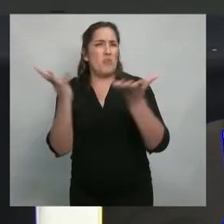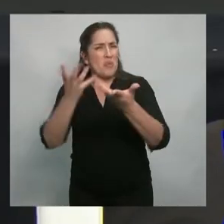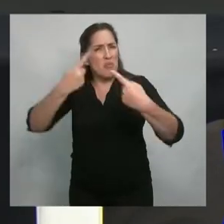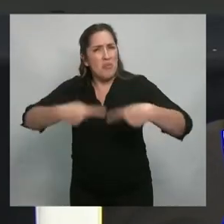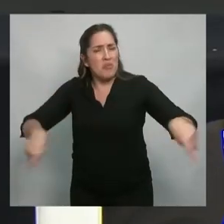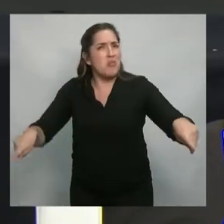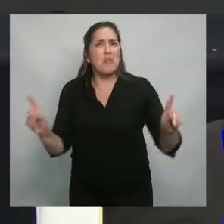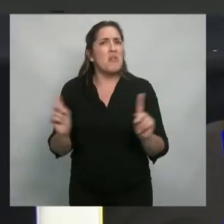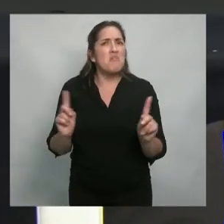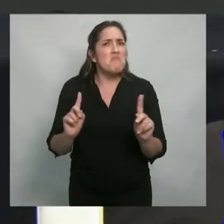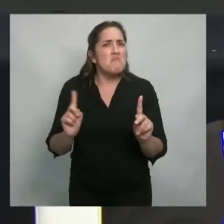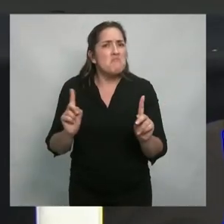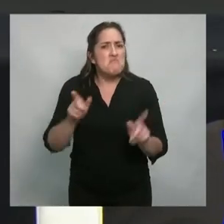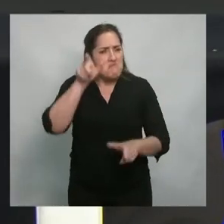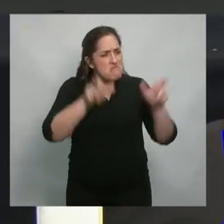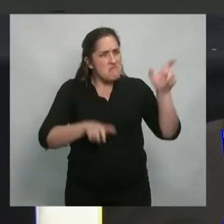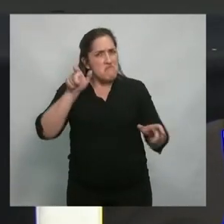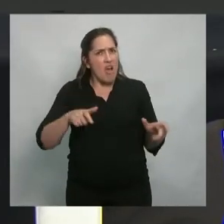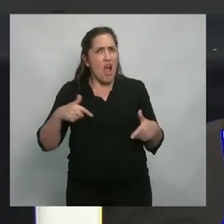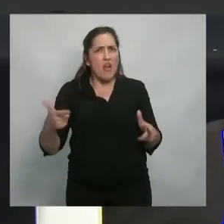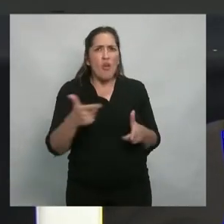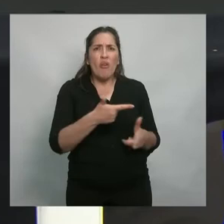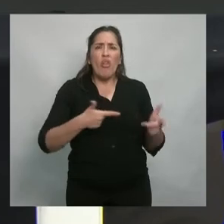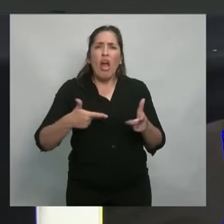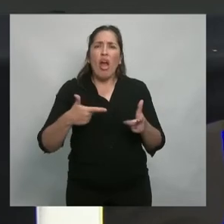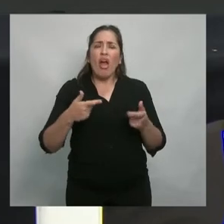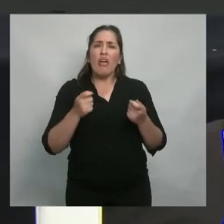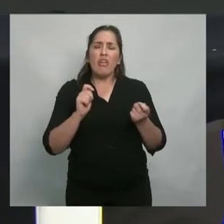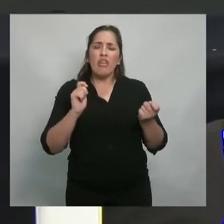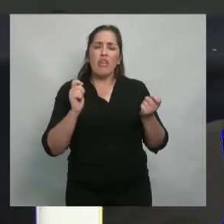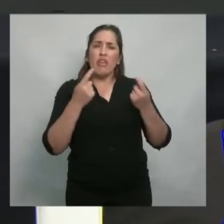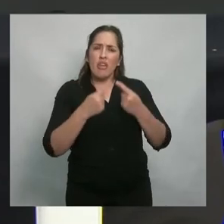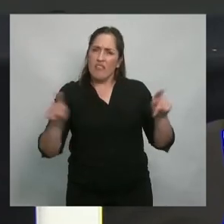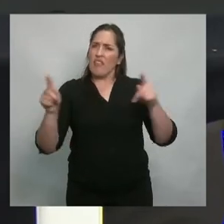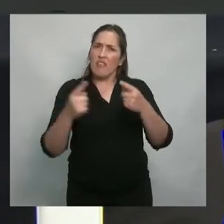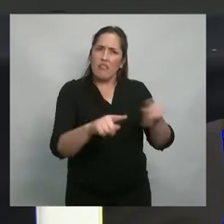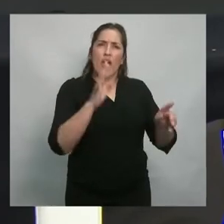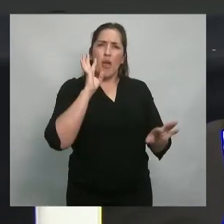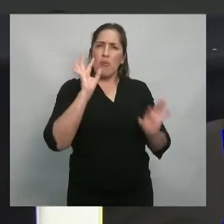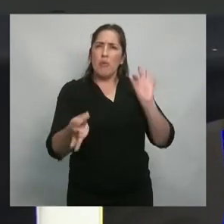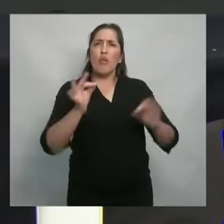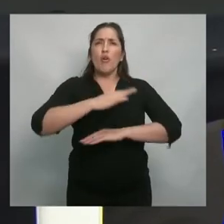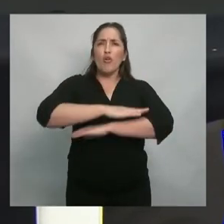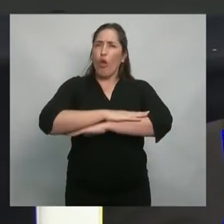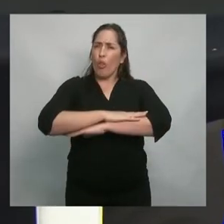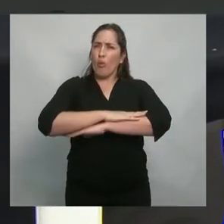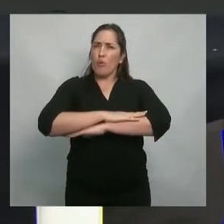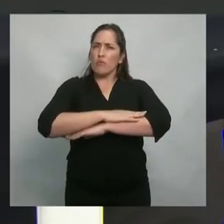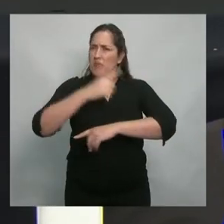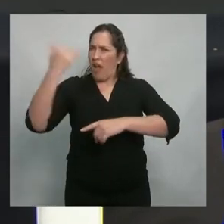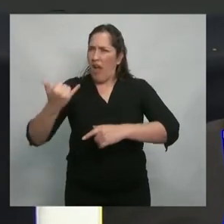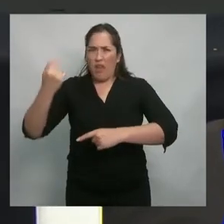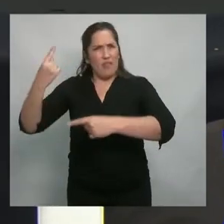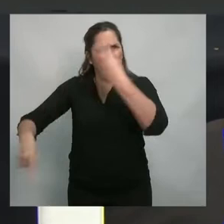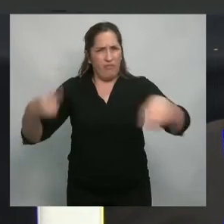han desarrollado entre los humanos variaciones significativas como para distinguir conductas